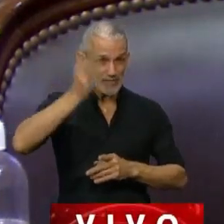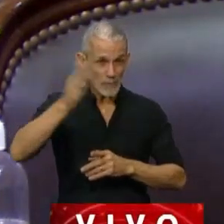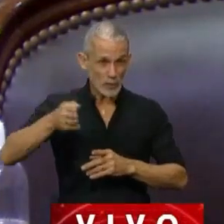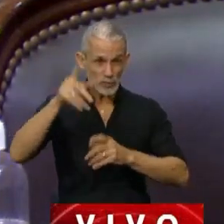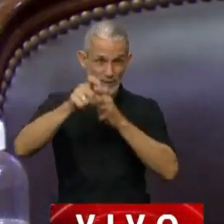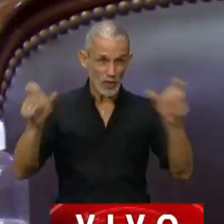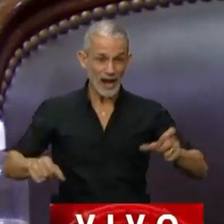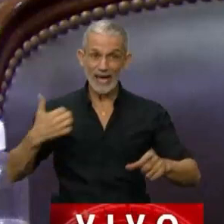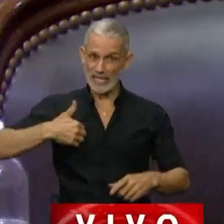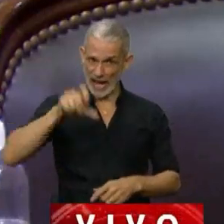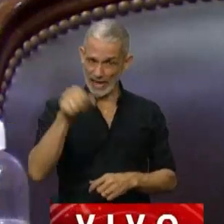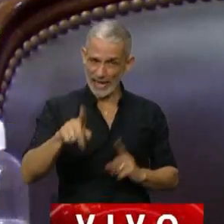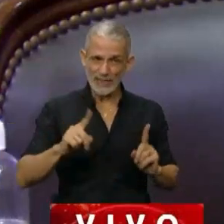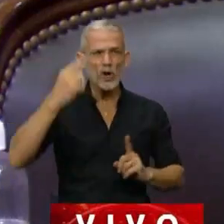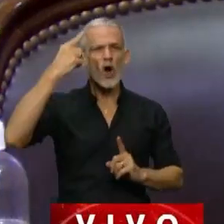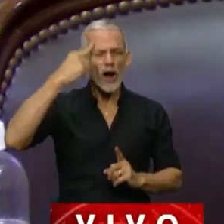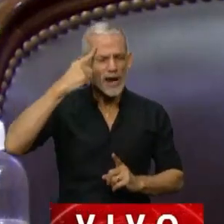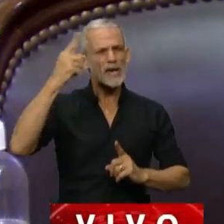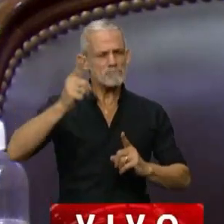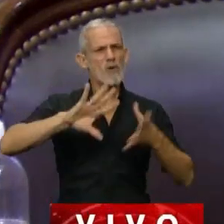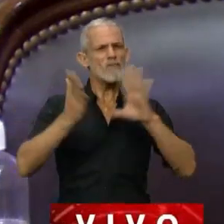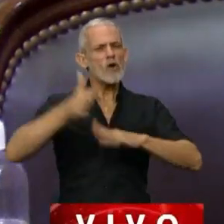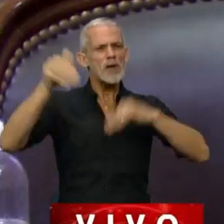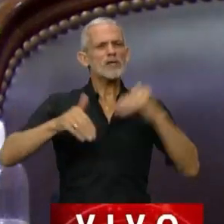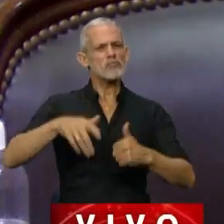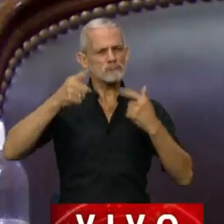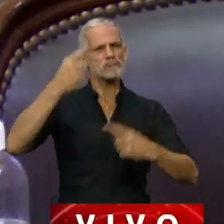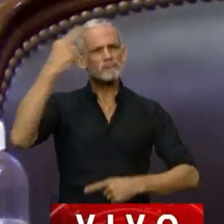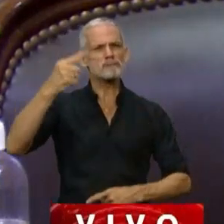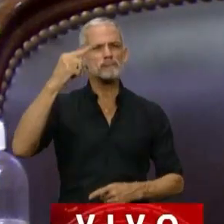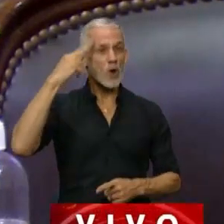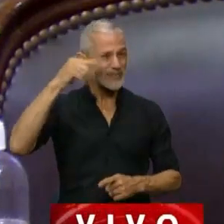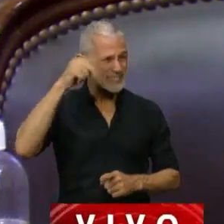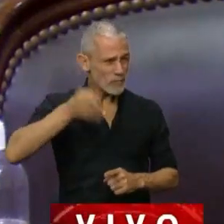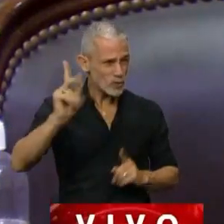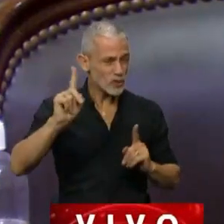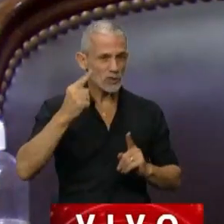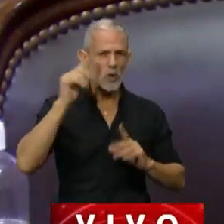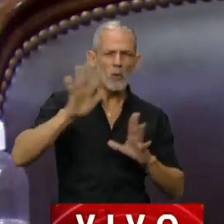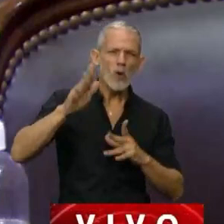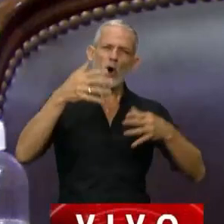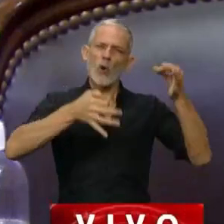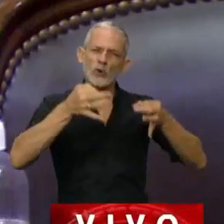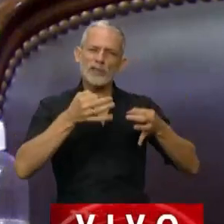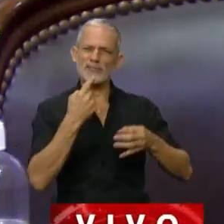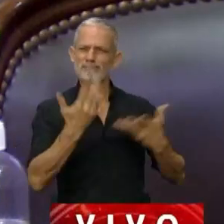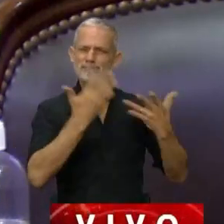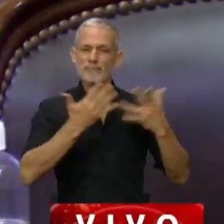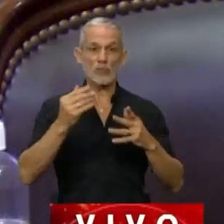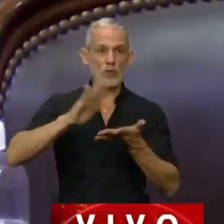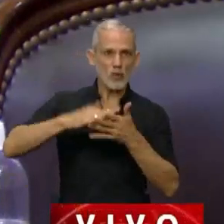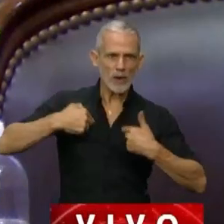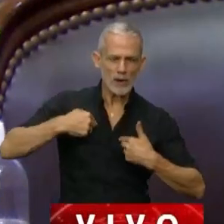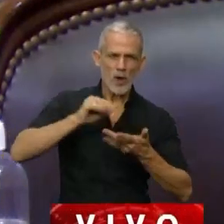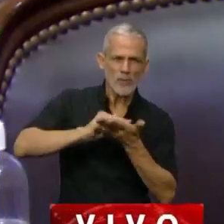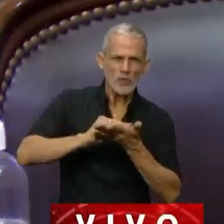97% de los argentinos cree en nuestro sistema electoral. Los argentinos que sospechan de la justicia, que sospechan de nosotros,